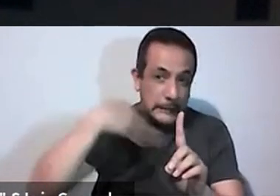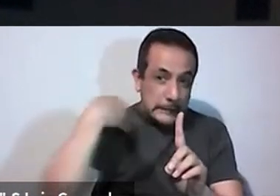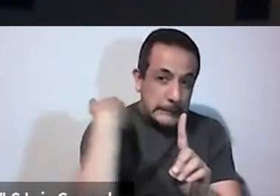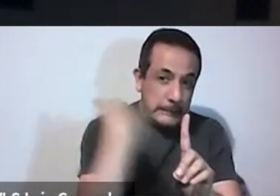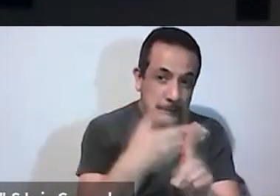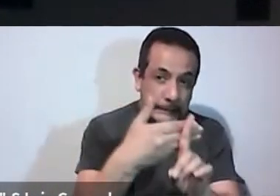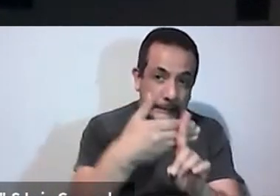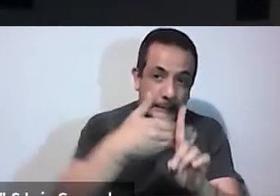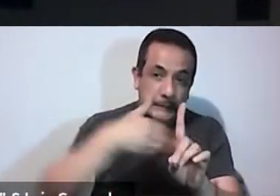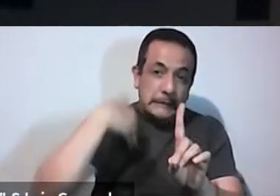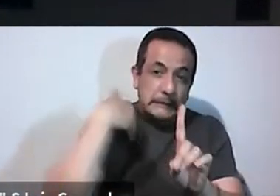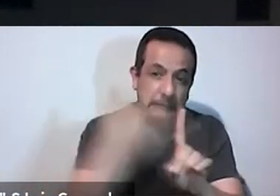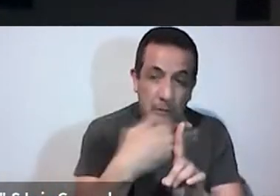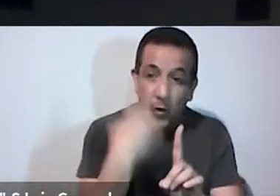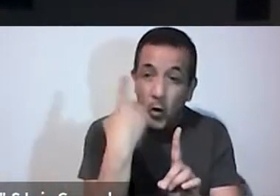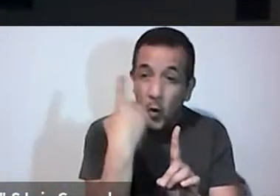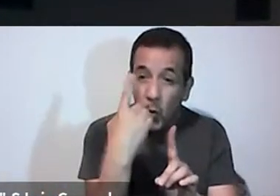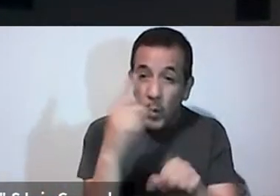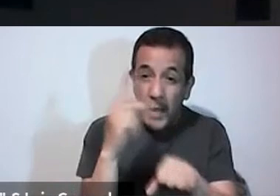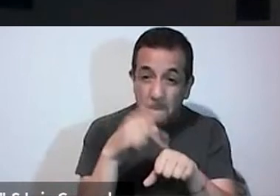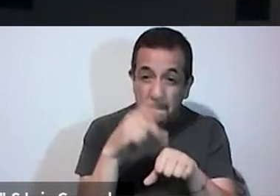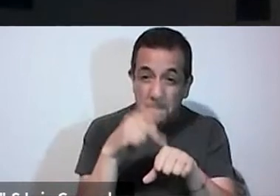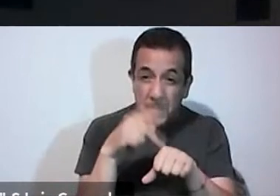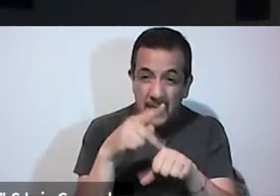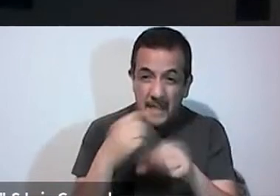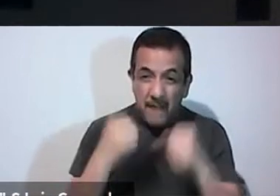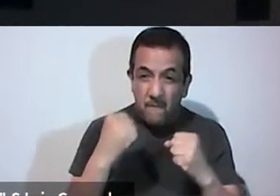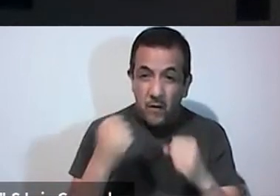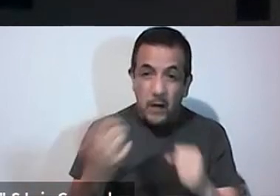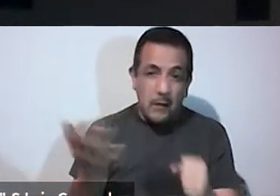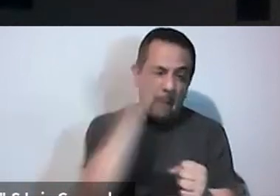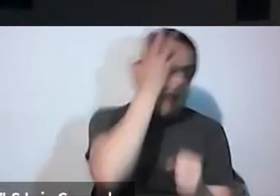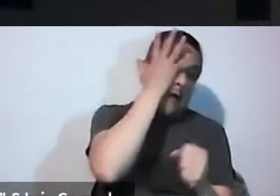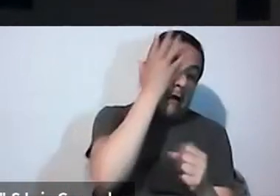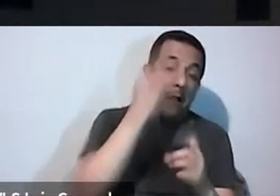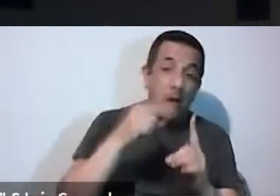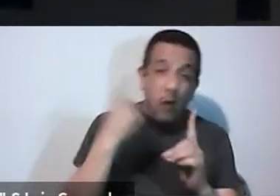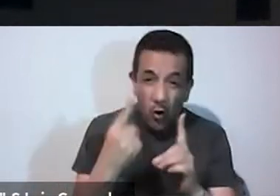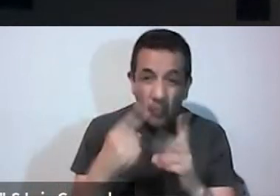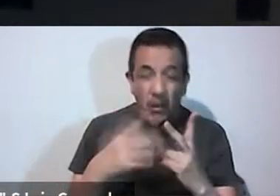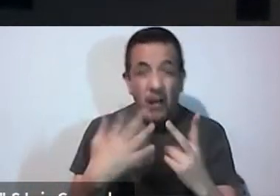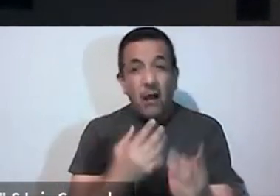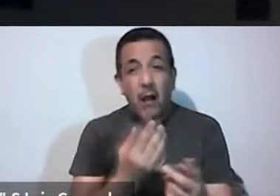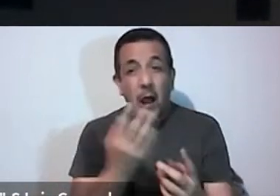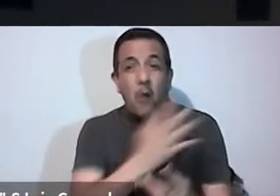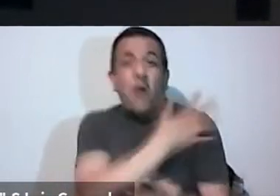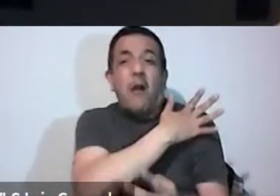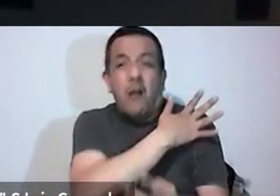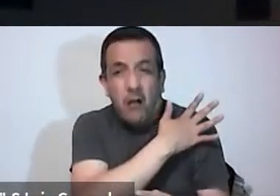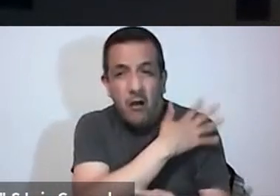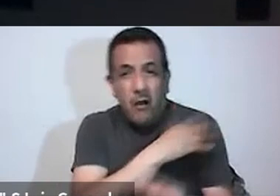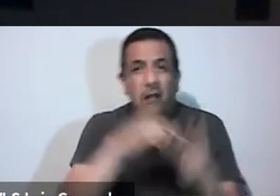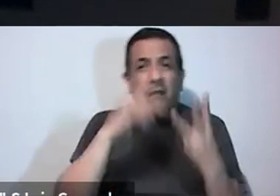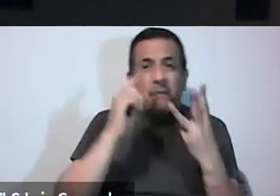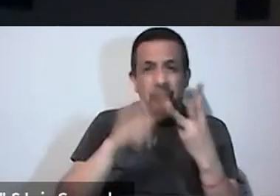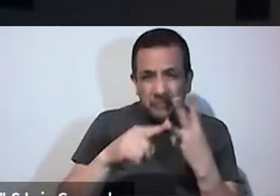imaginen, recibir una fuerte pedrada en la cara, recibir otra en el hombro, recibir